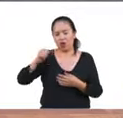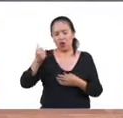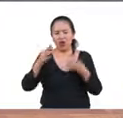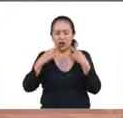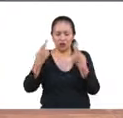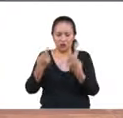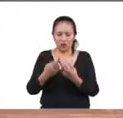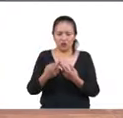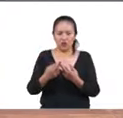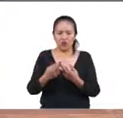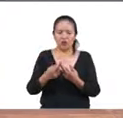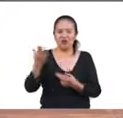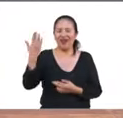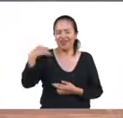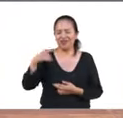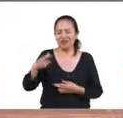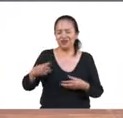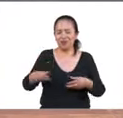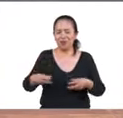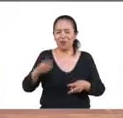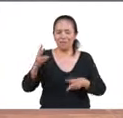ahí el día que estuvimos en Reforma.